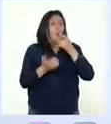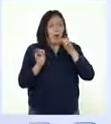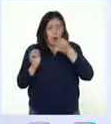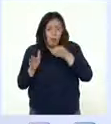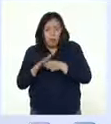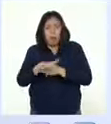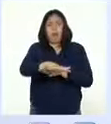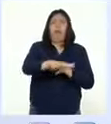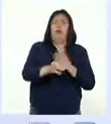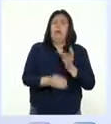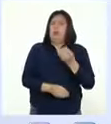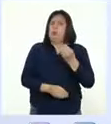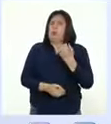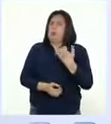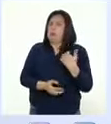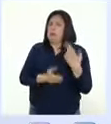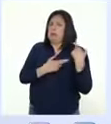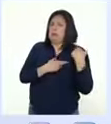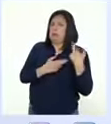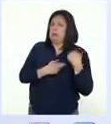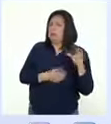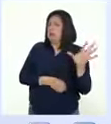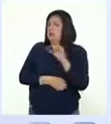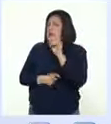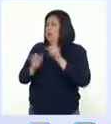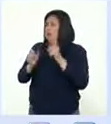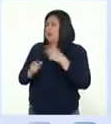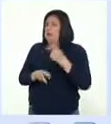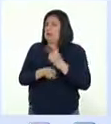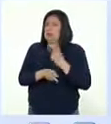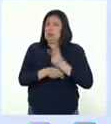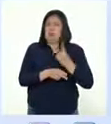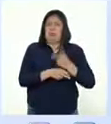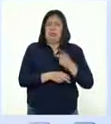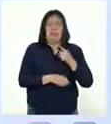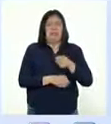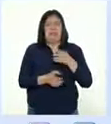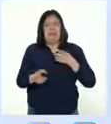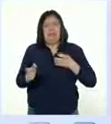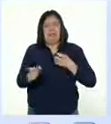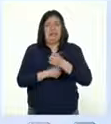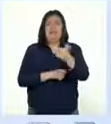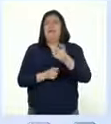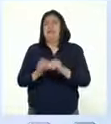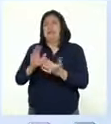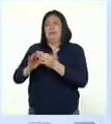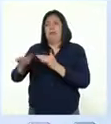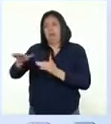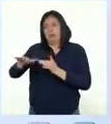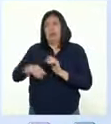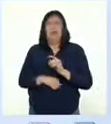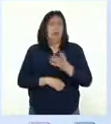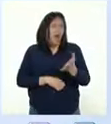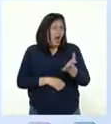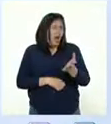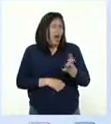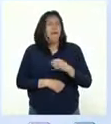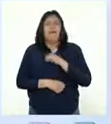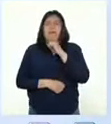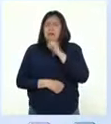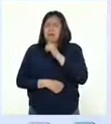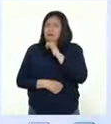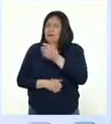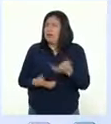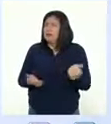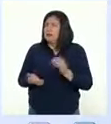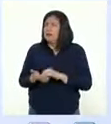y por qué es responsabilidad de todos prevenir que éstas afecten a las poblaciones. Pero todavía nos